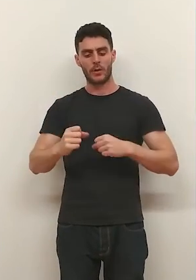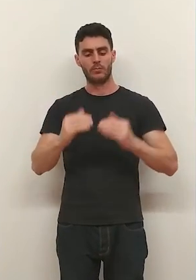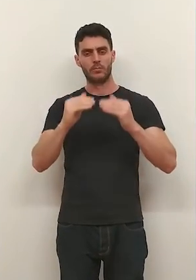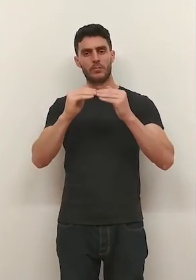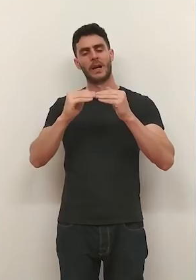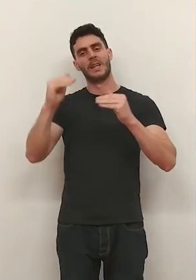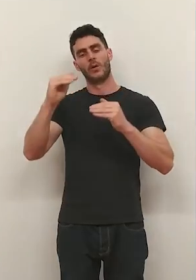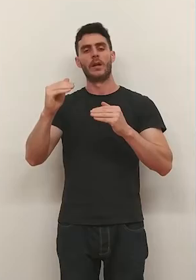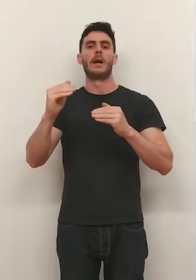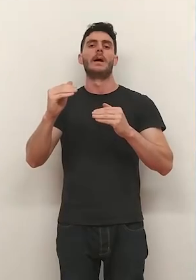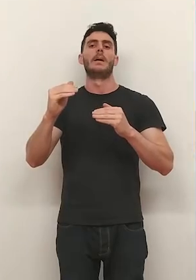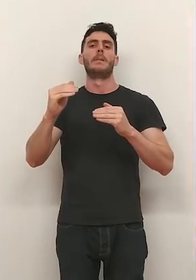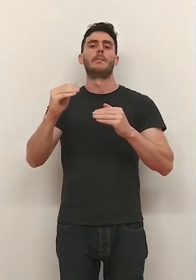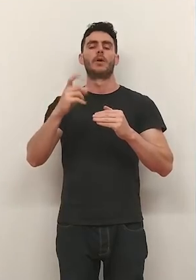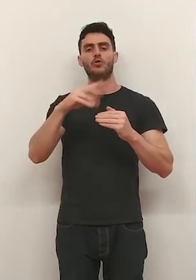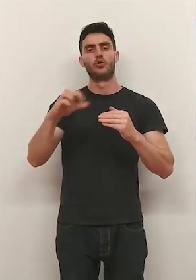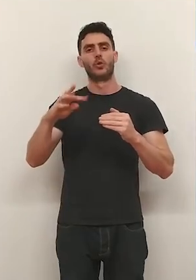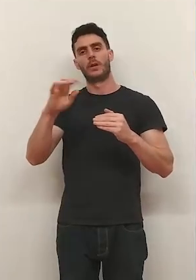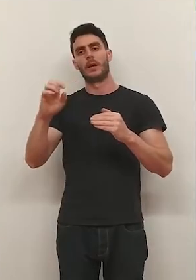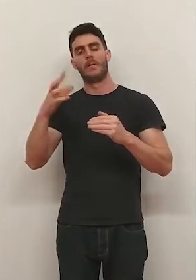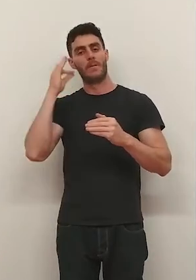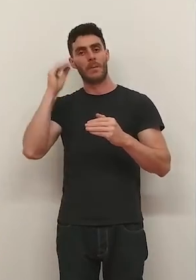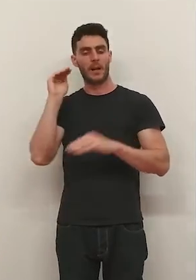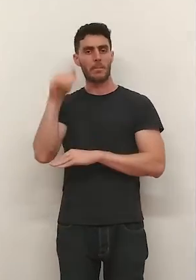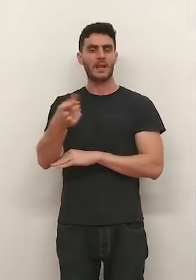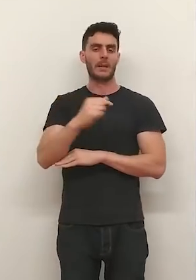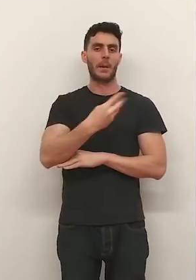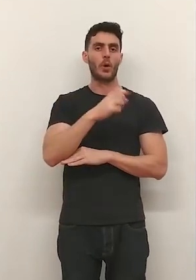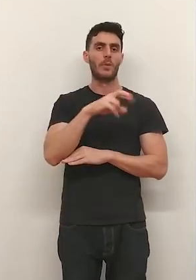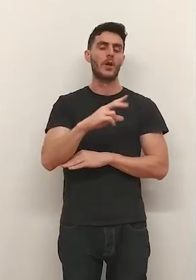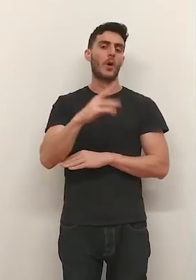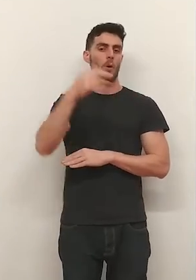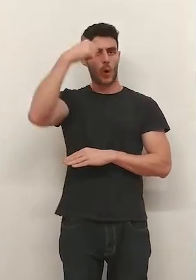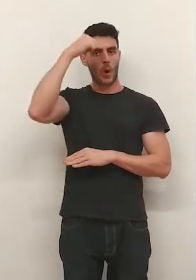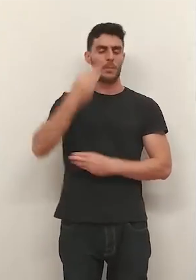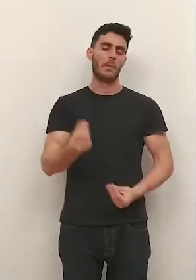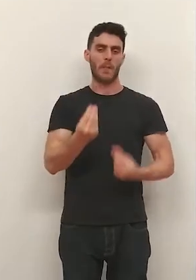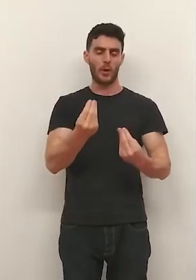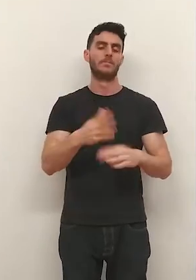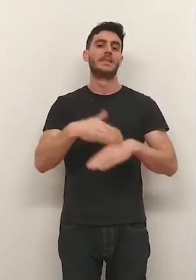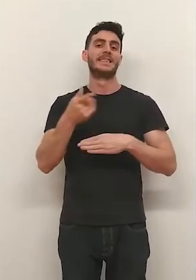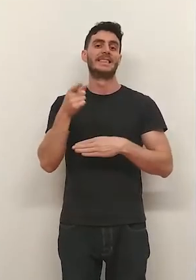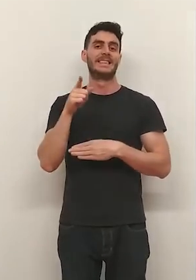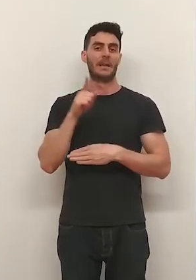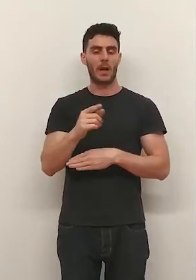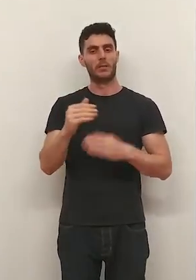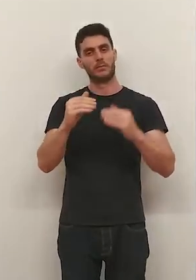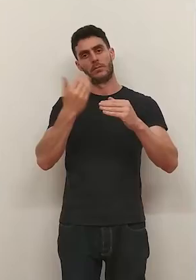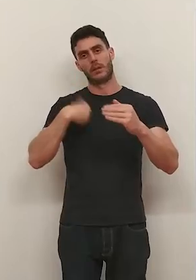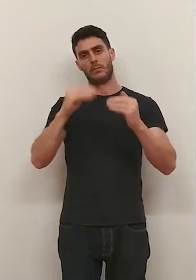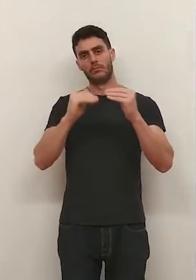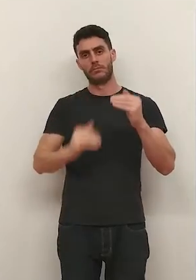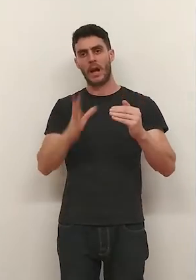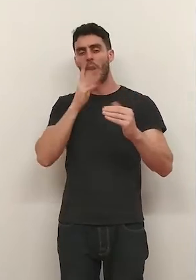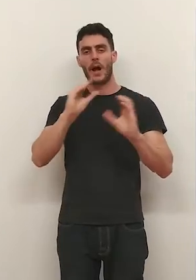en categoría masculina y CAI Consulting en femenina fueron los mejores. Una vez concluidas las 2 jornadas clasificatorias, ahora se divide